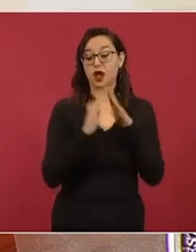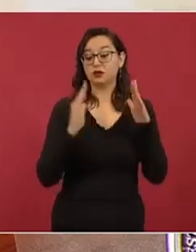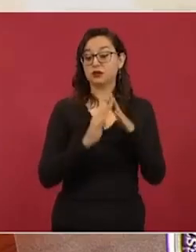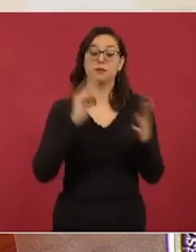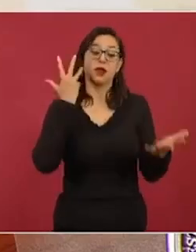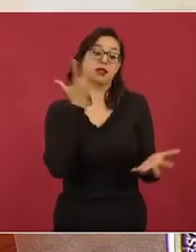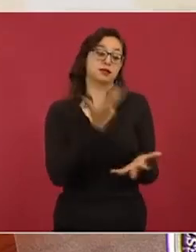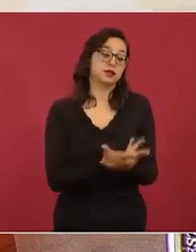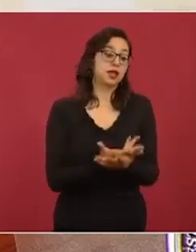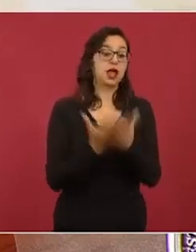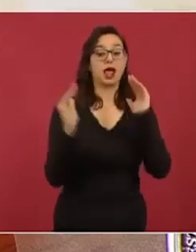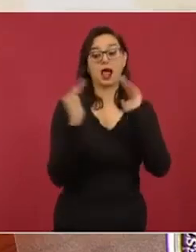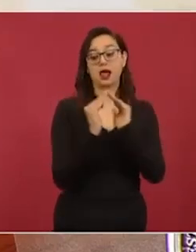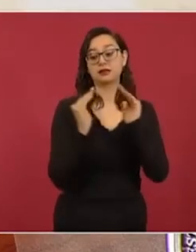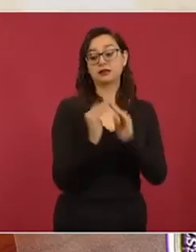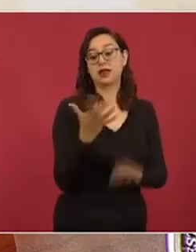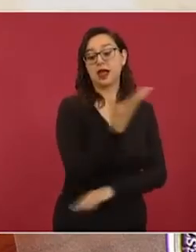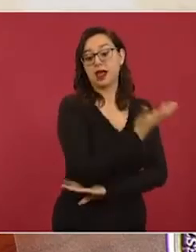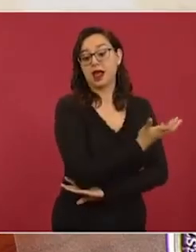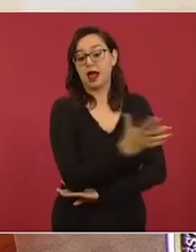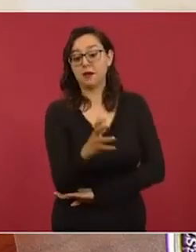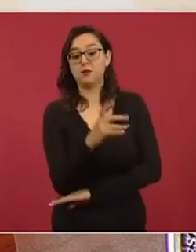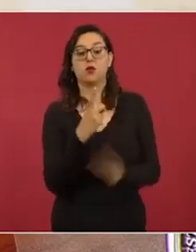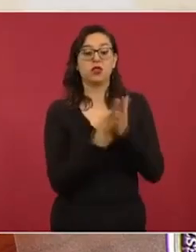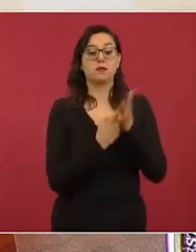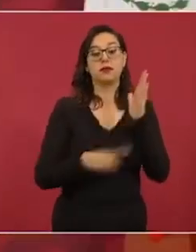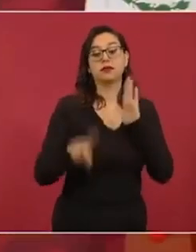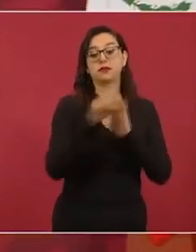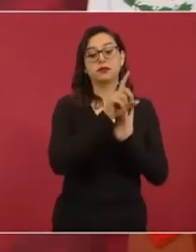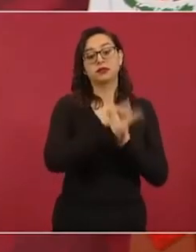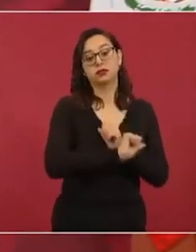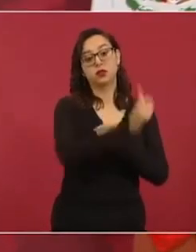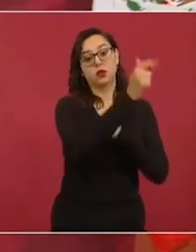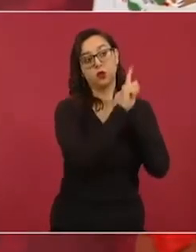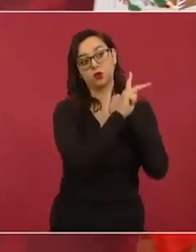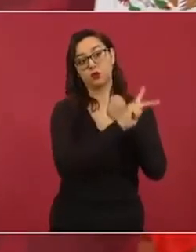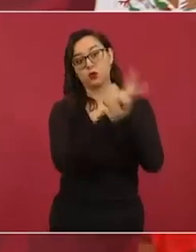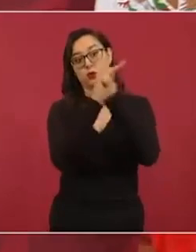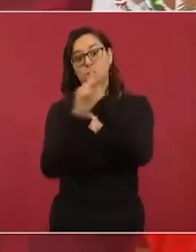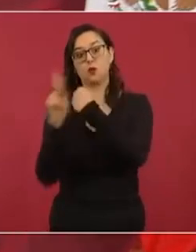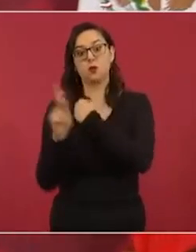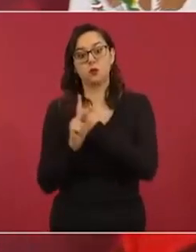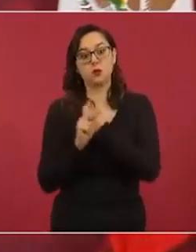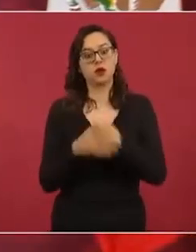campo y los departamentos en el extranjero, y que nos diga si es cierto